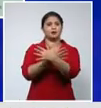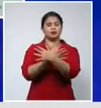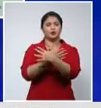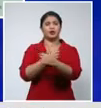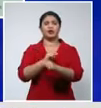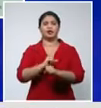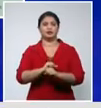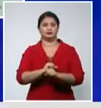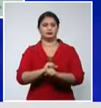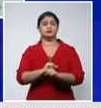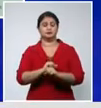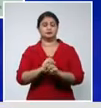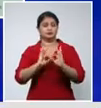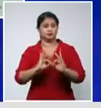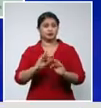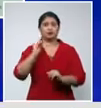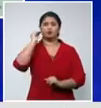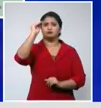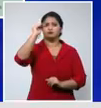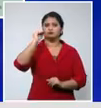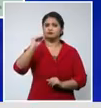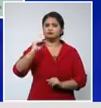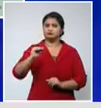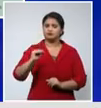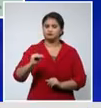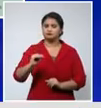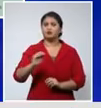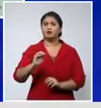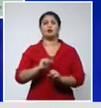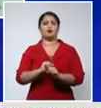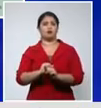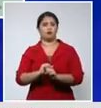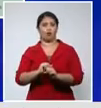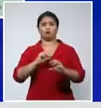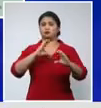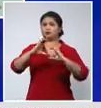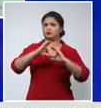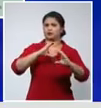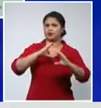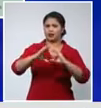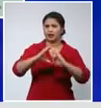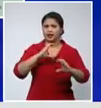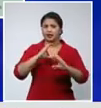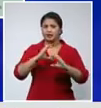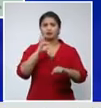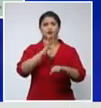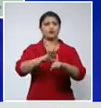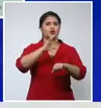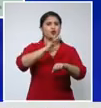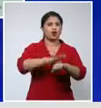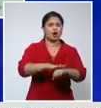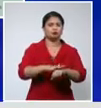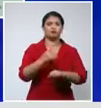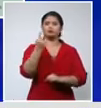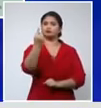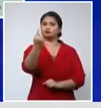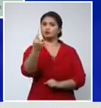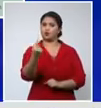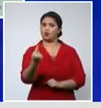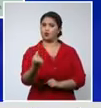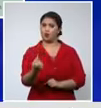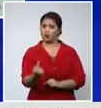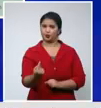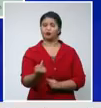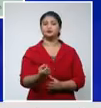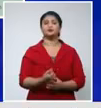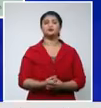Buey Arriba, Cauto Cristo y Río Cauto, con un caso autóctono en cada uno de ellos. Santiago de